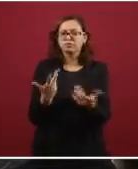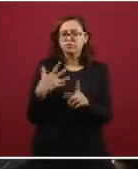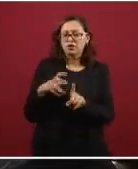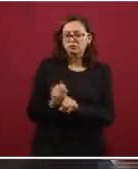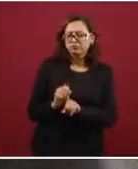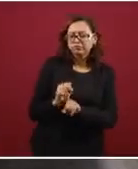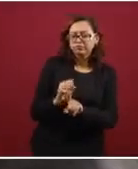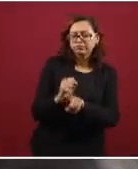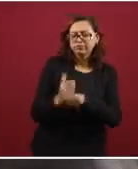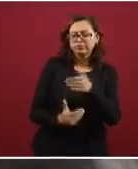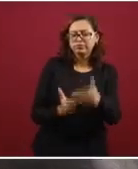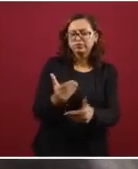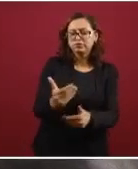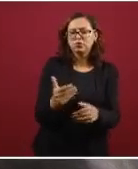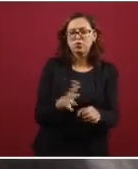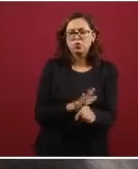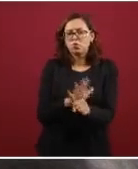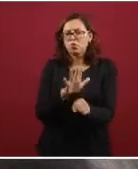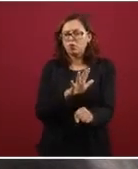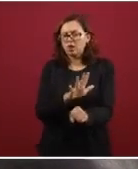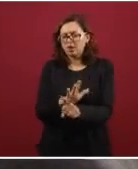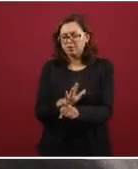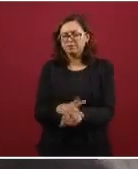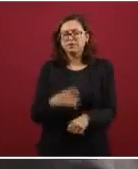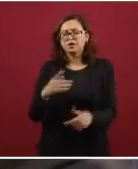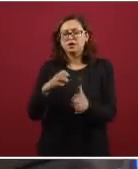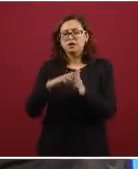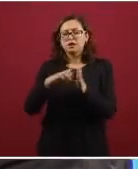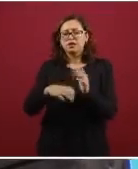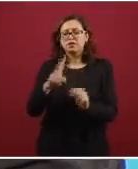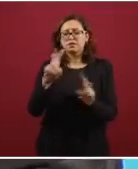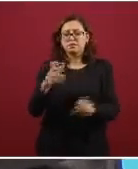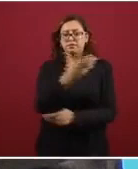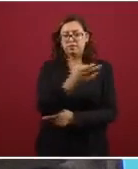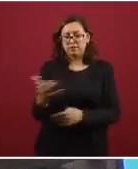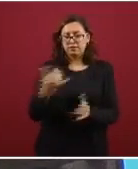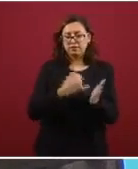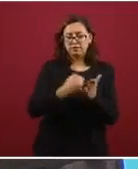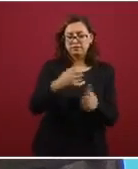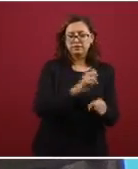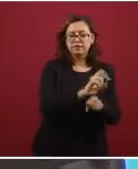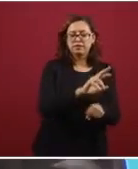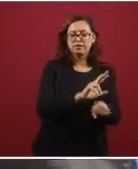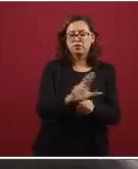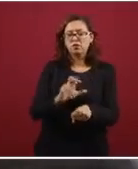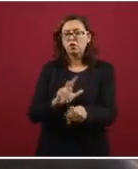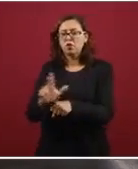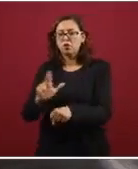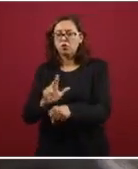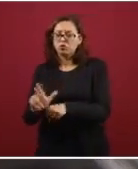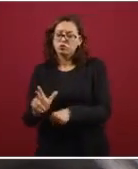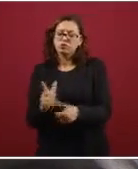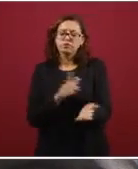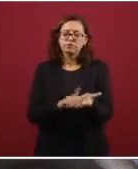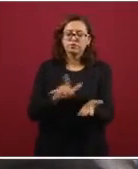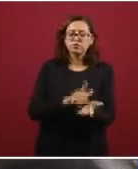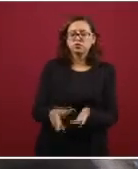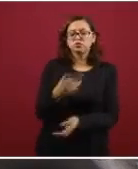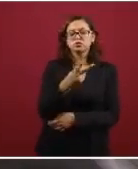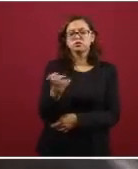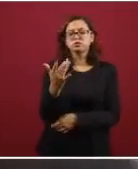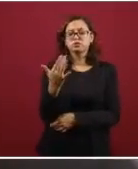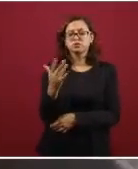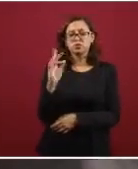Vida en El Salvador y Honduras, se propuso un apoyo económico de $250.